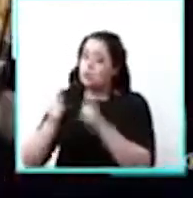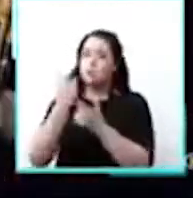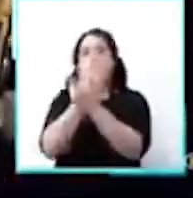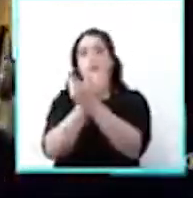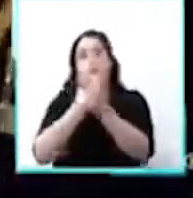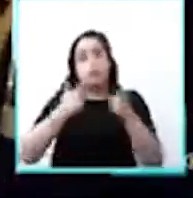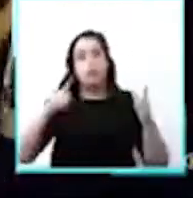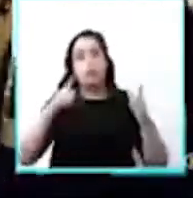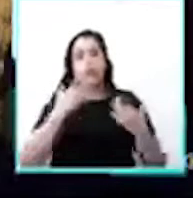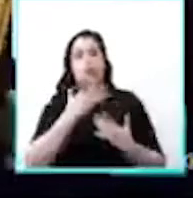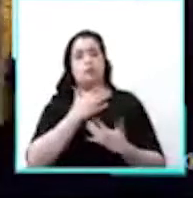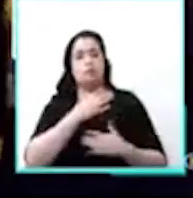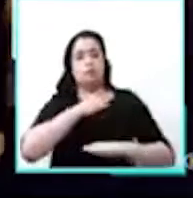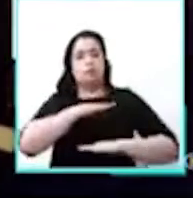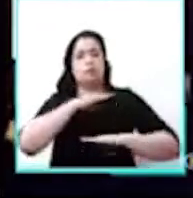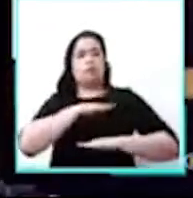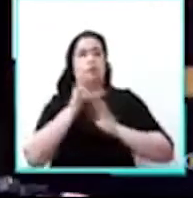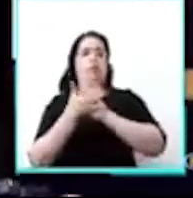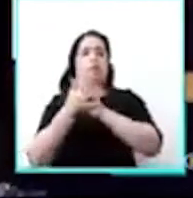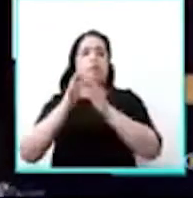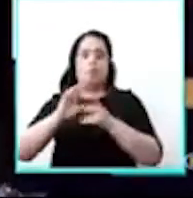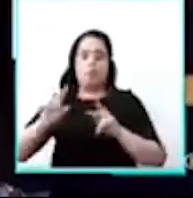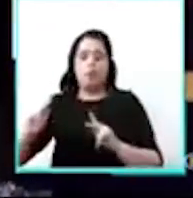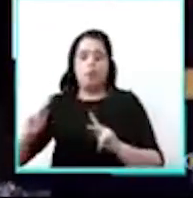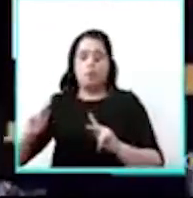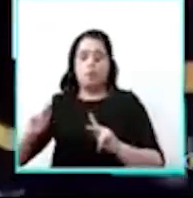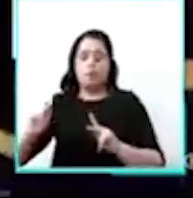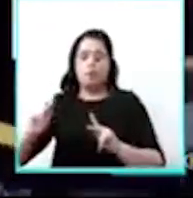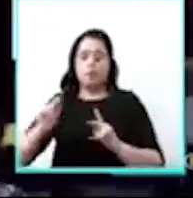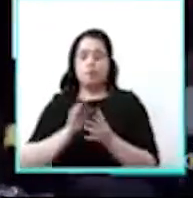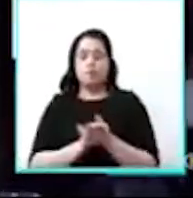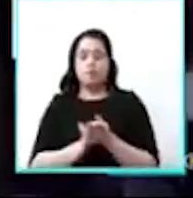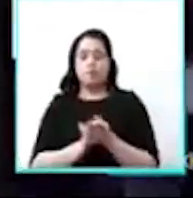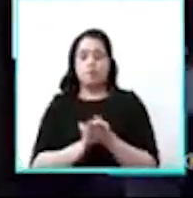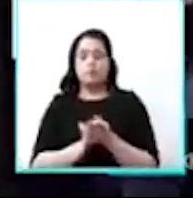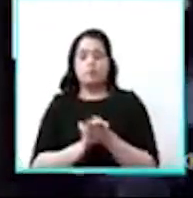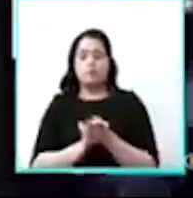dignidad y paz. Berta Zúñiga.